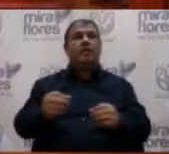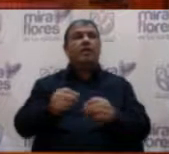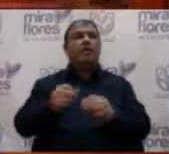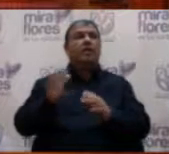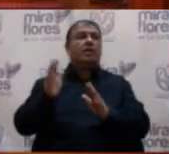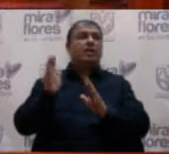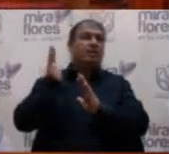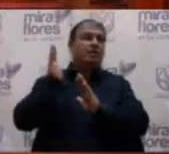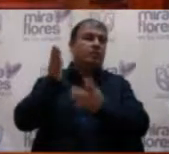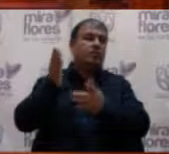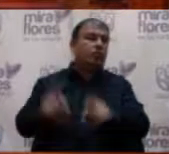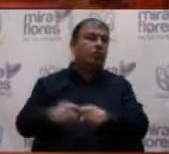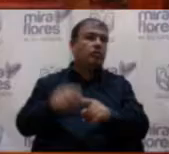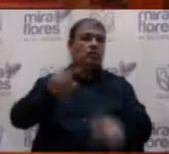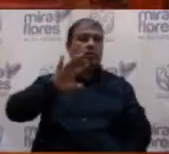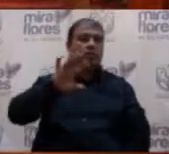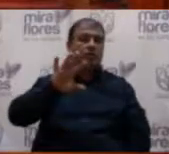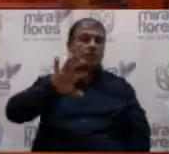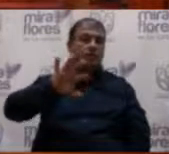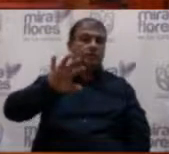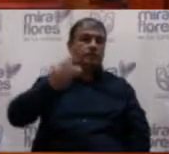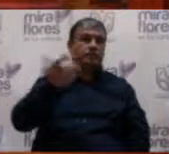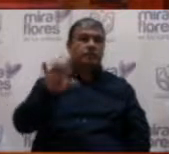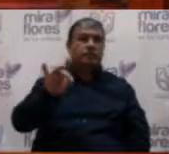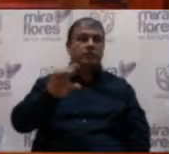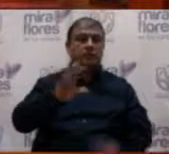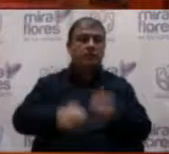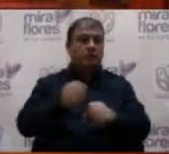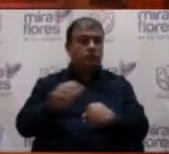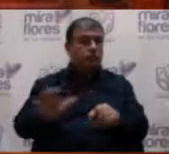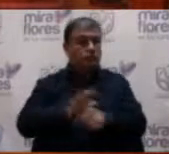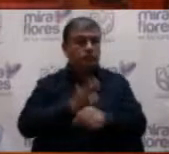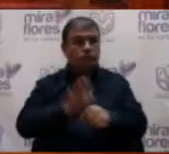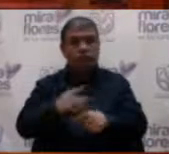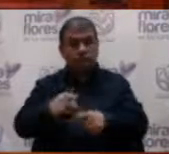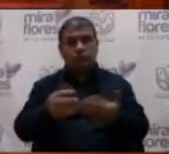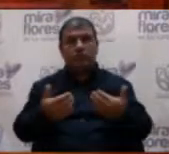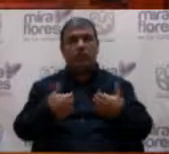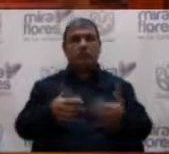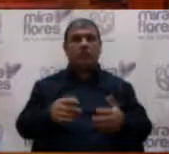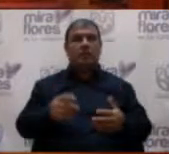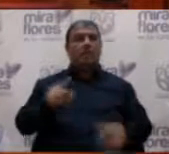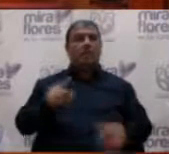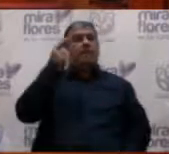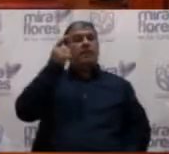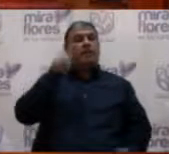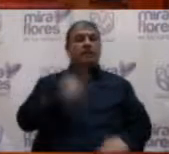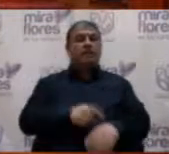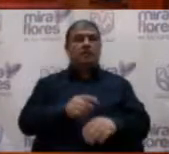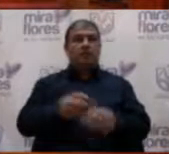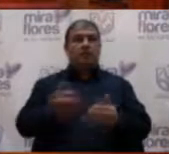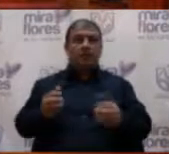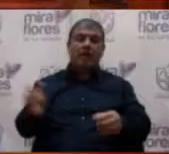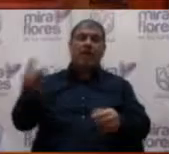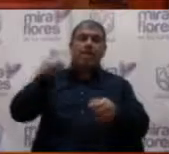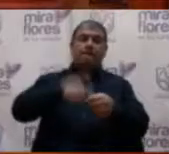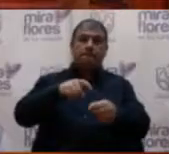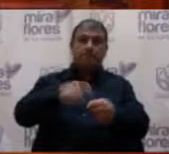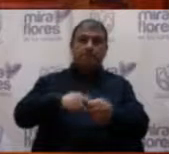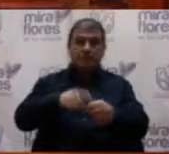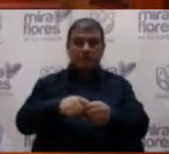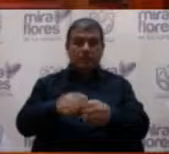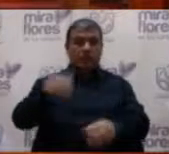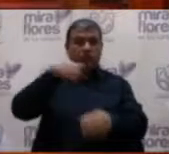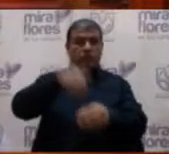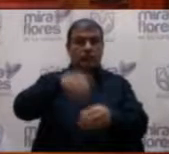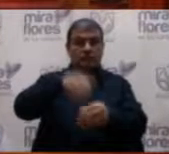años, recientemente cumplidos en ese momento, y era la primera vez que ellos iban a participar en una